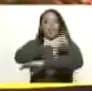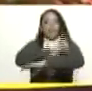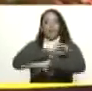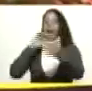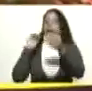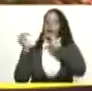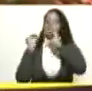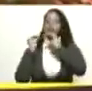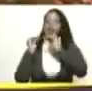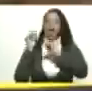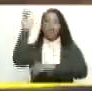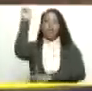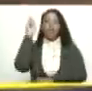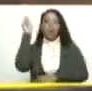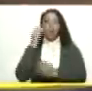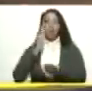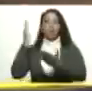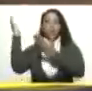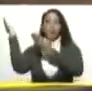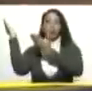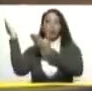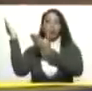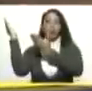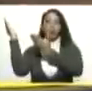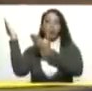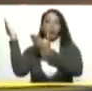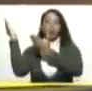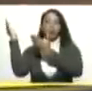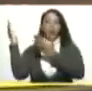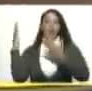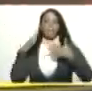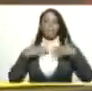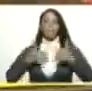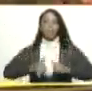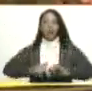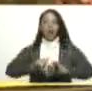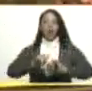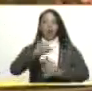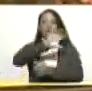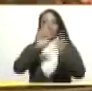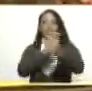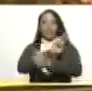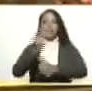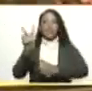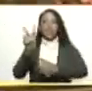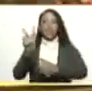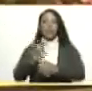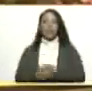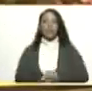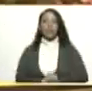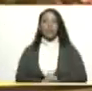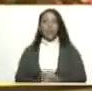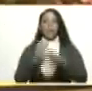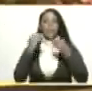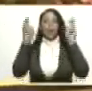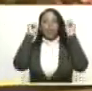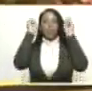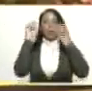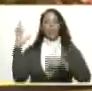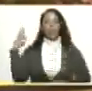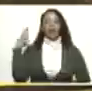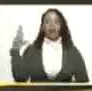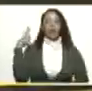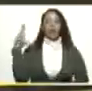diputado, compañero. Compañero Nicolás Maduro Guerra, vicepresidente para Asuntos